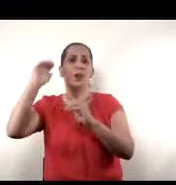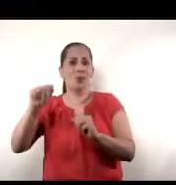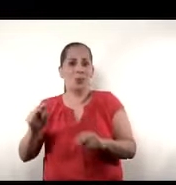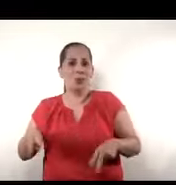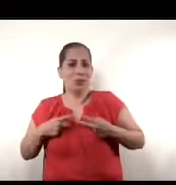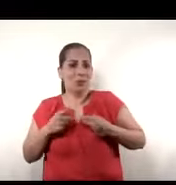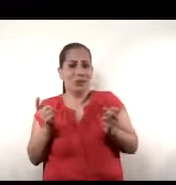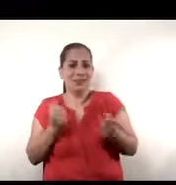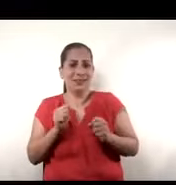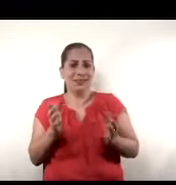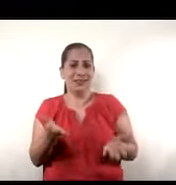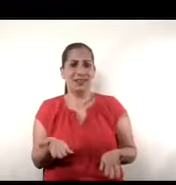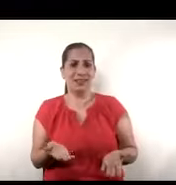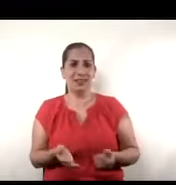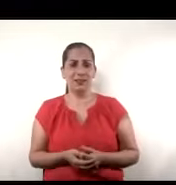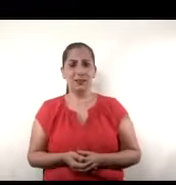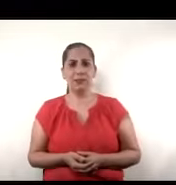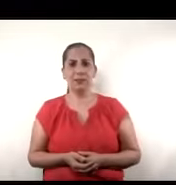ellos.